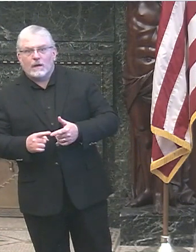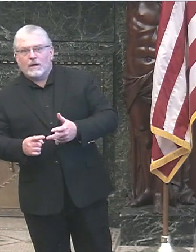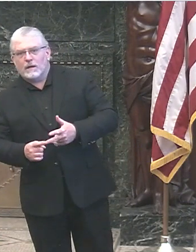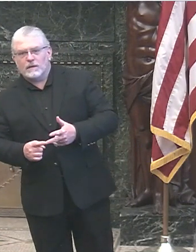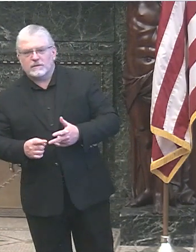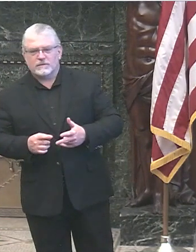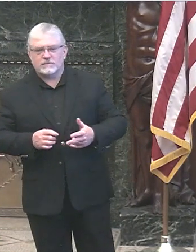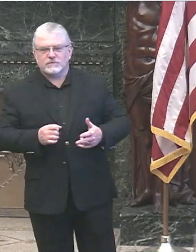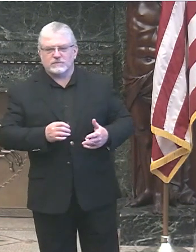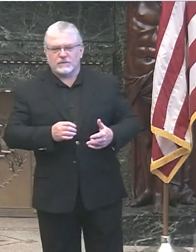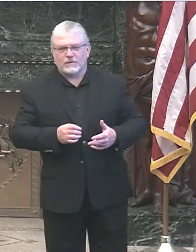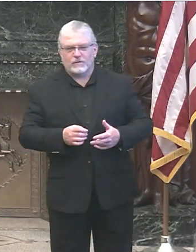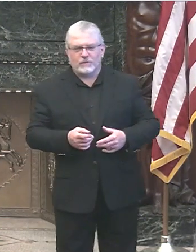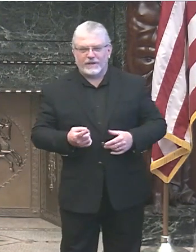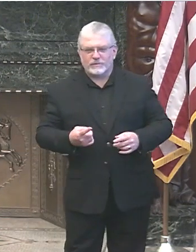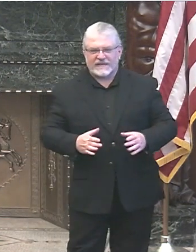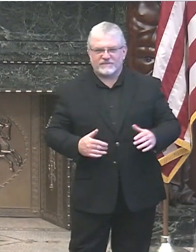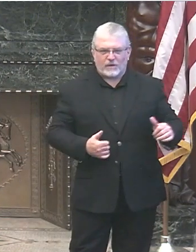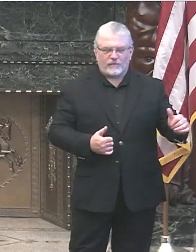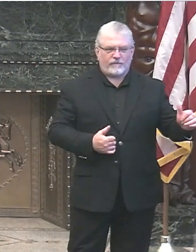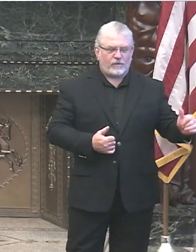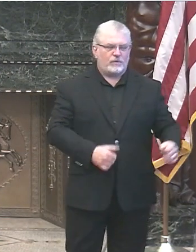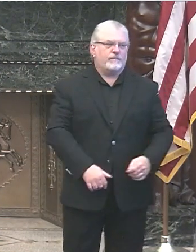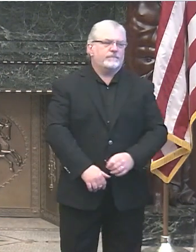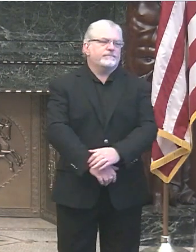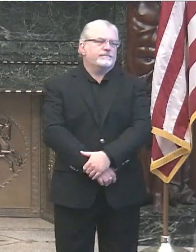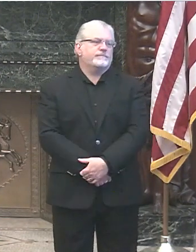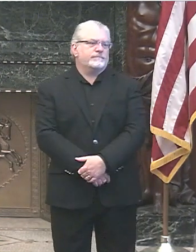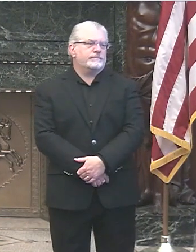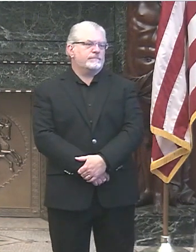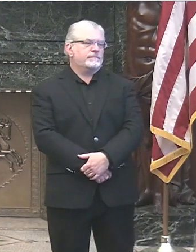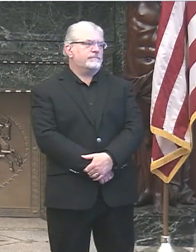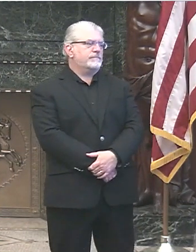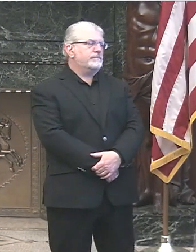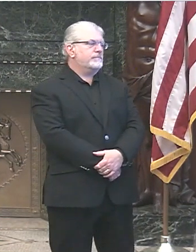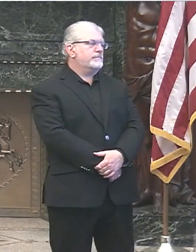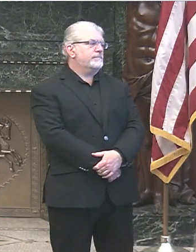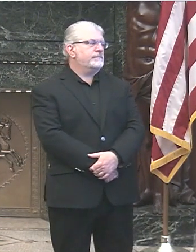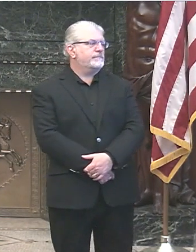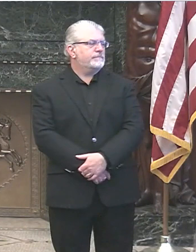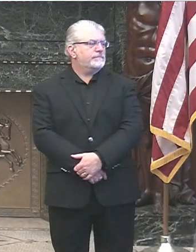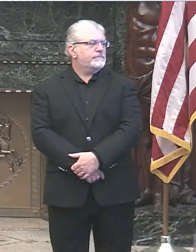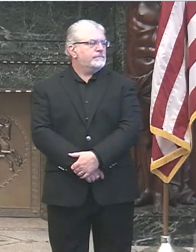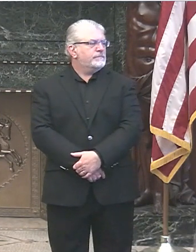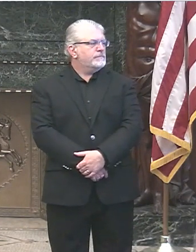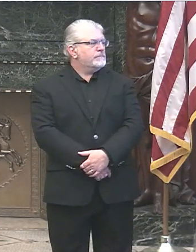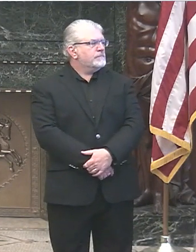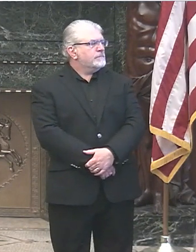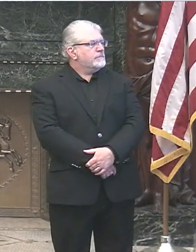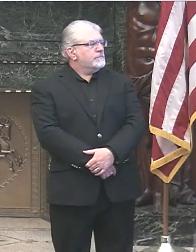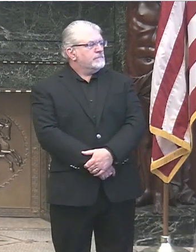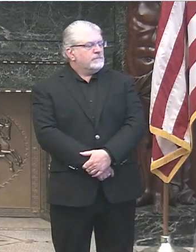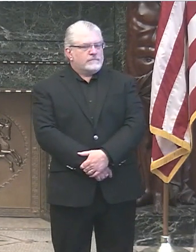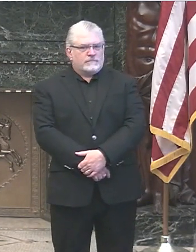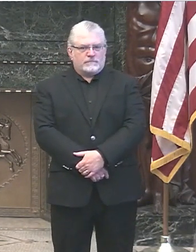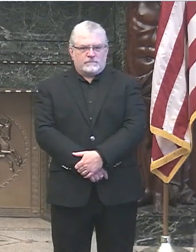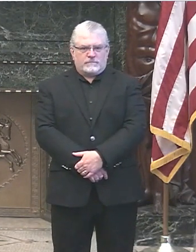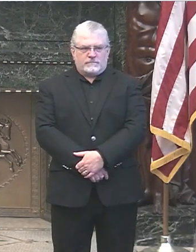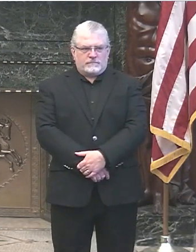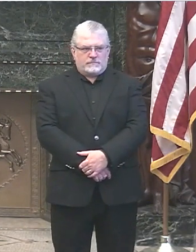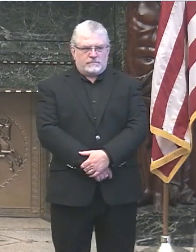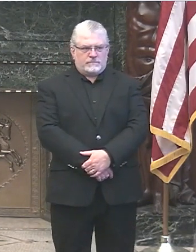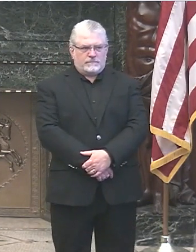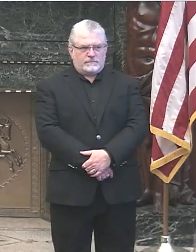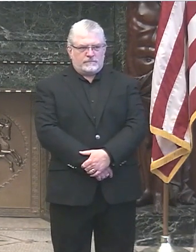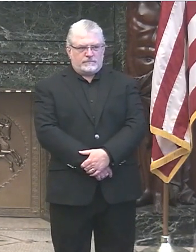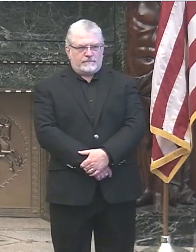otros pasajeros. Finalmente, debido al feriado de Viernes Santo, habrá cambios adicionales en los servicios que ofrece la